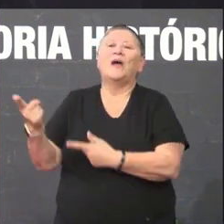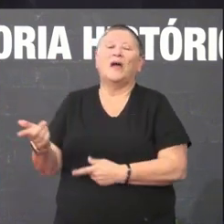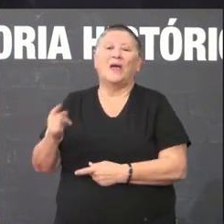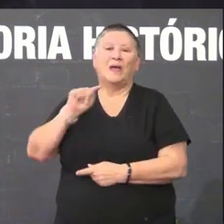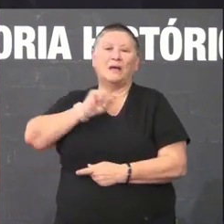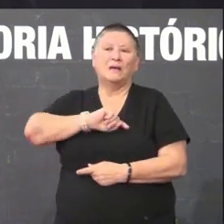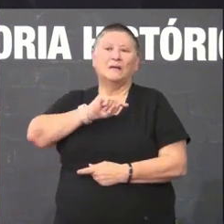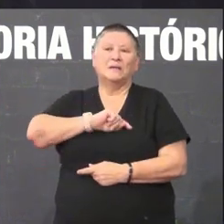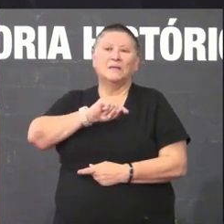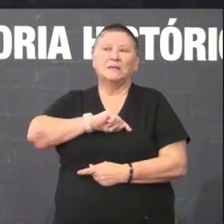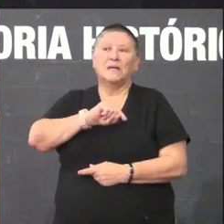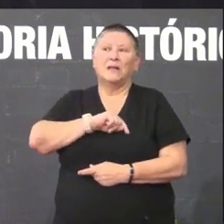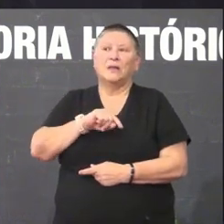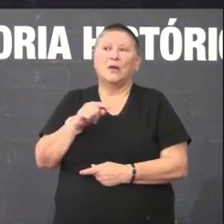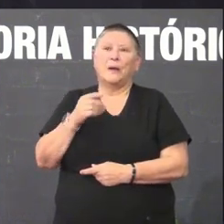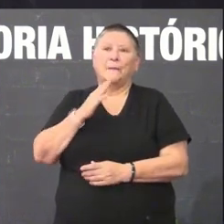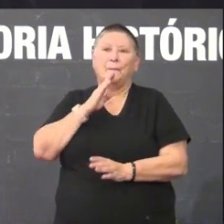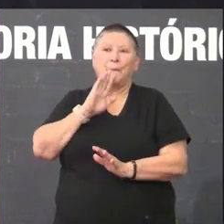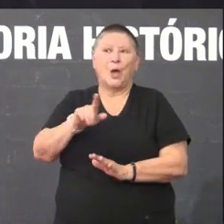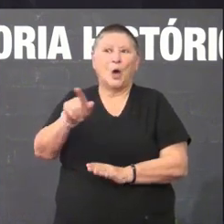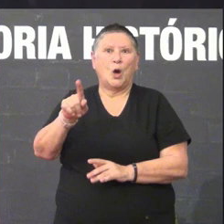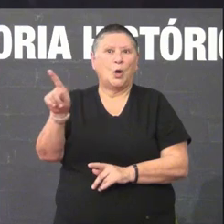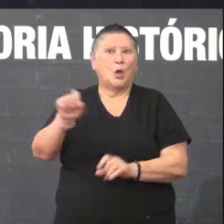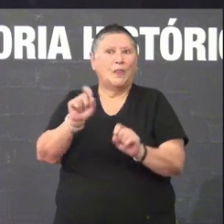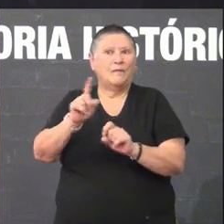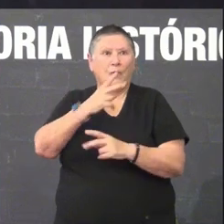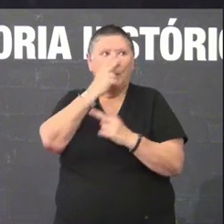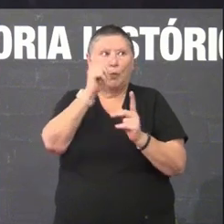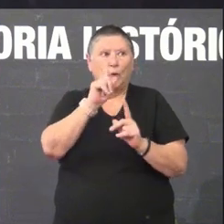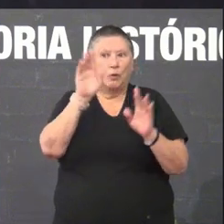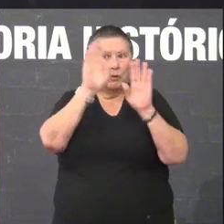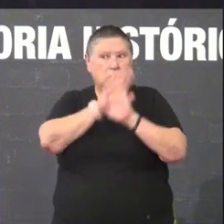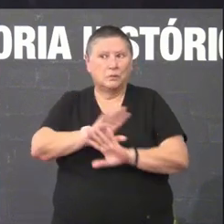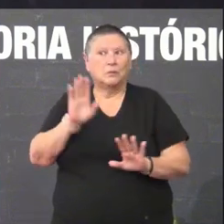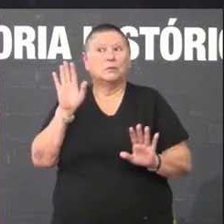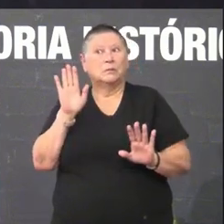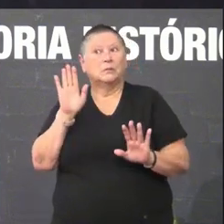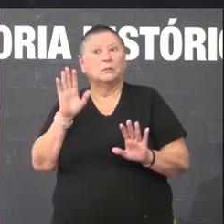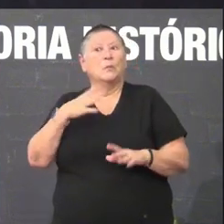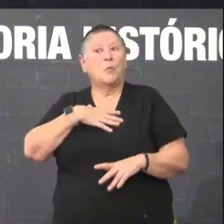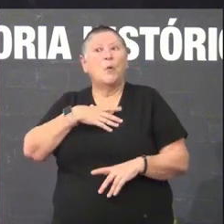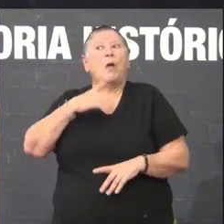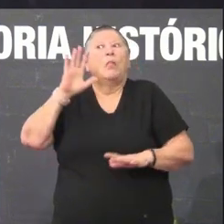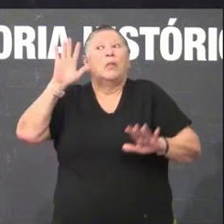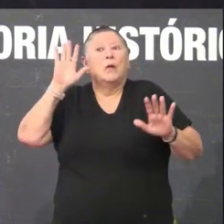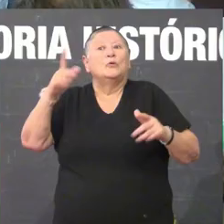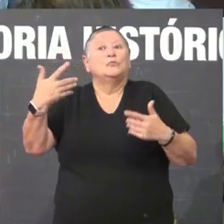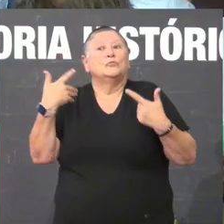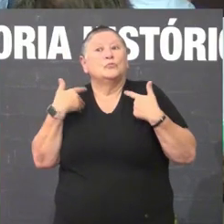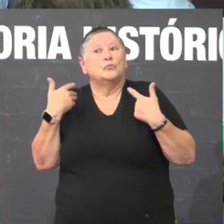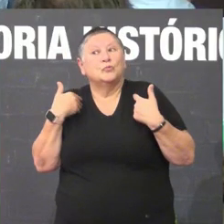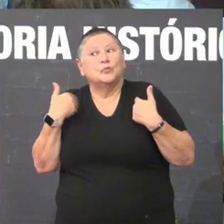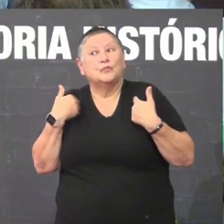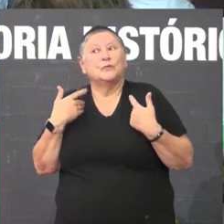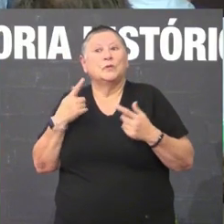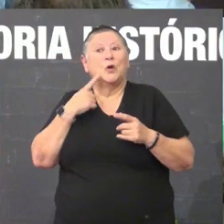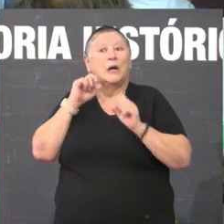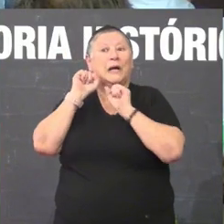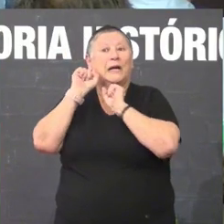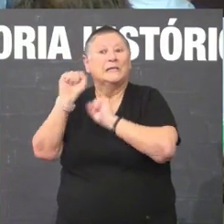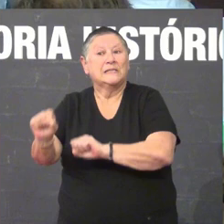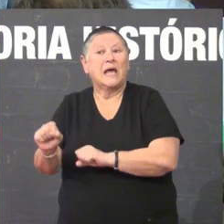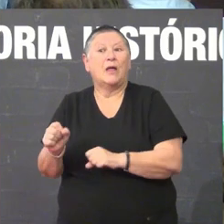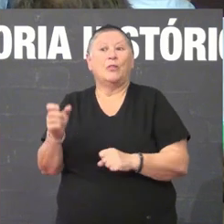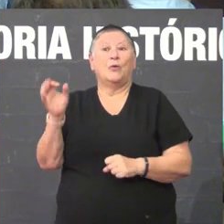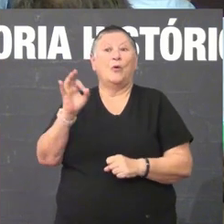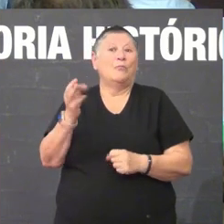sensación de que eso mejor no lo defiendas en público no porque a lo mejor vas a sufrir un rechazo o como como